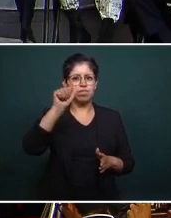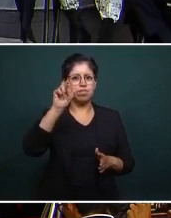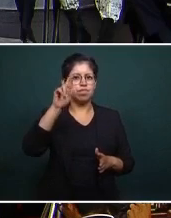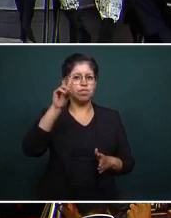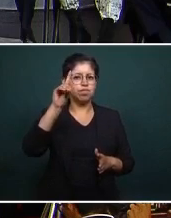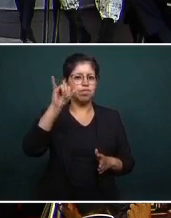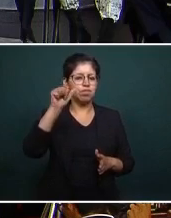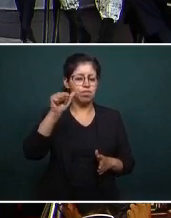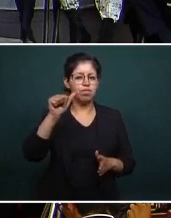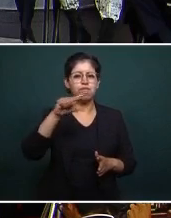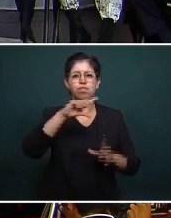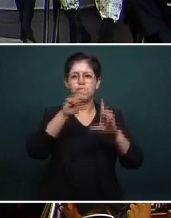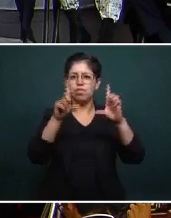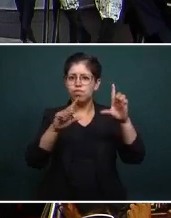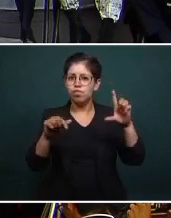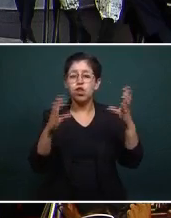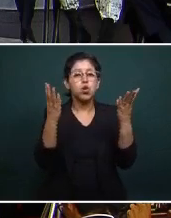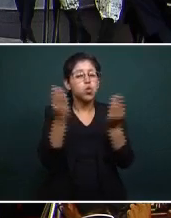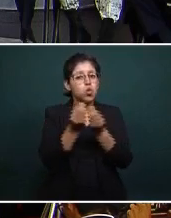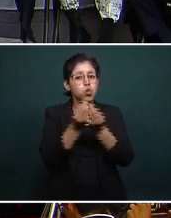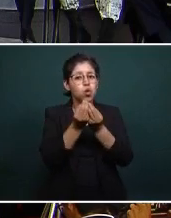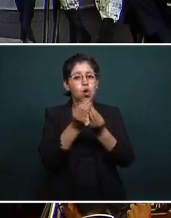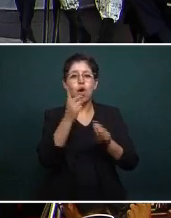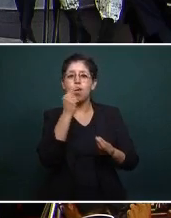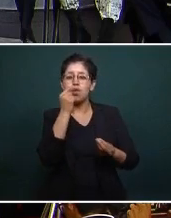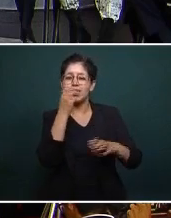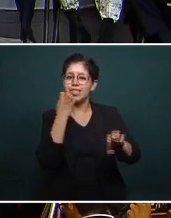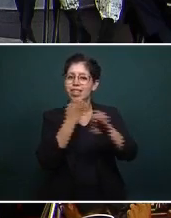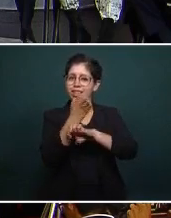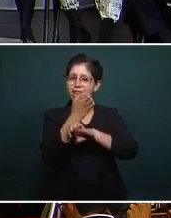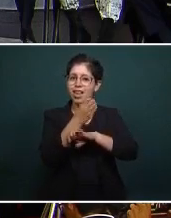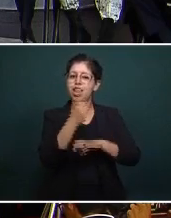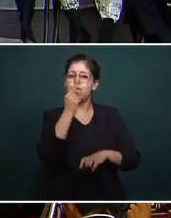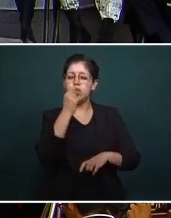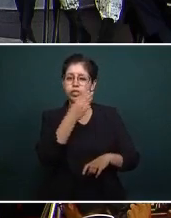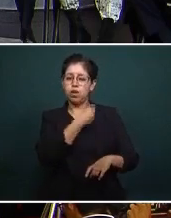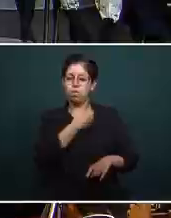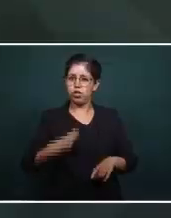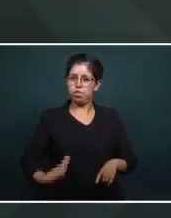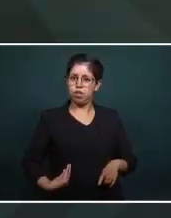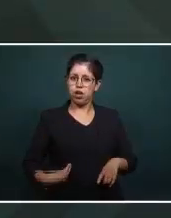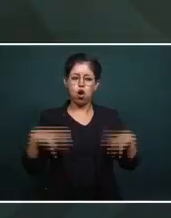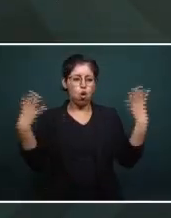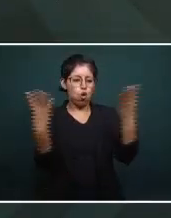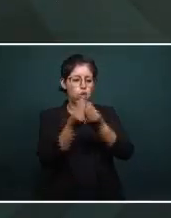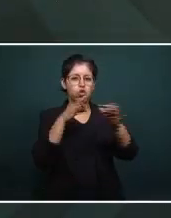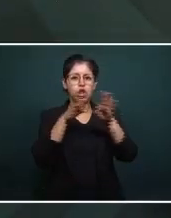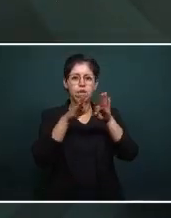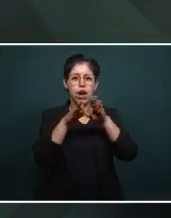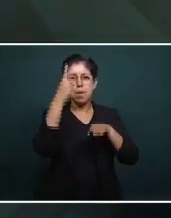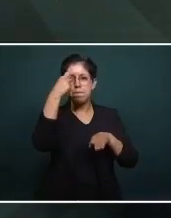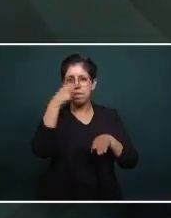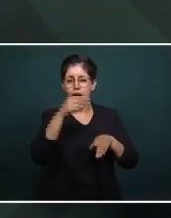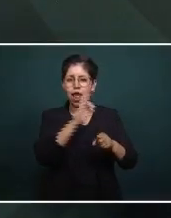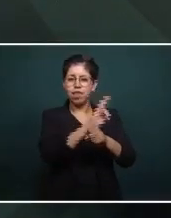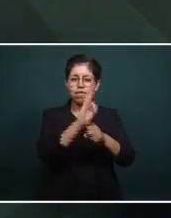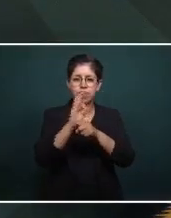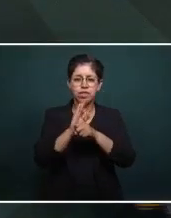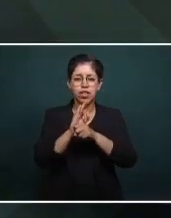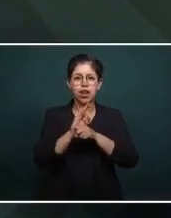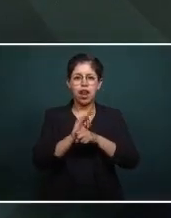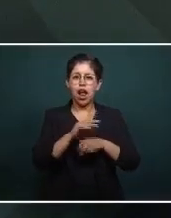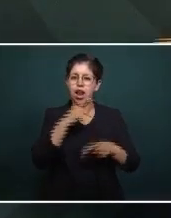las fuerzas estatales y municipales para brindar mayor seguridad a las familias del Estado de México. Nuestro agradecimiento al presidente y a todas las